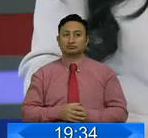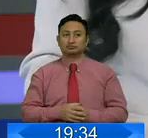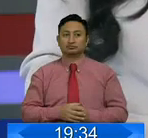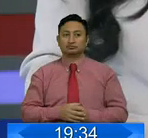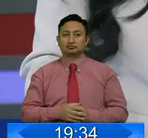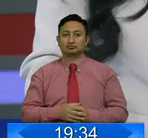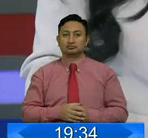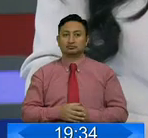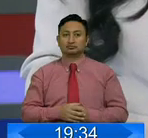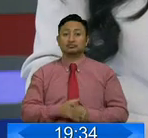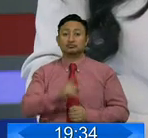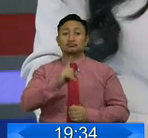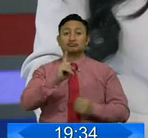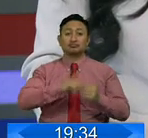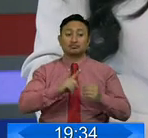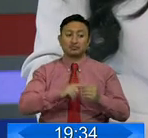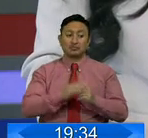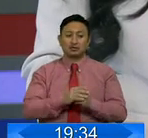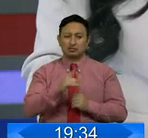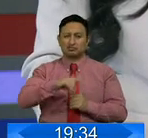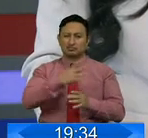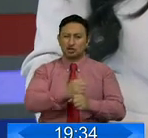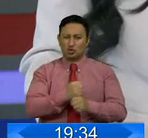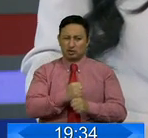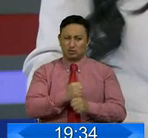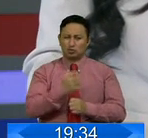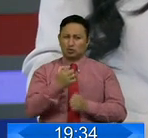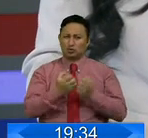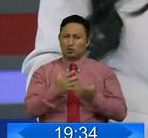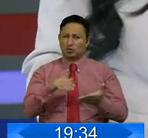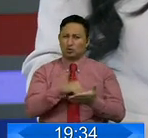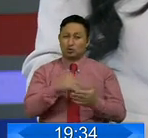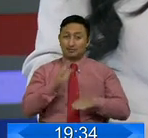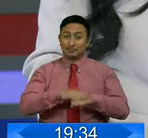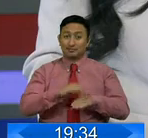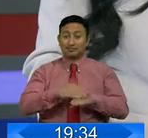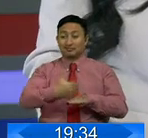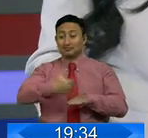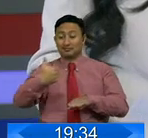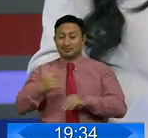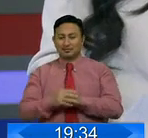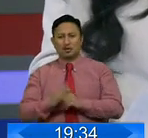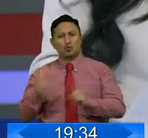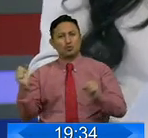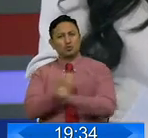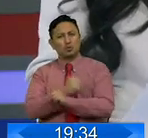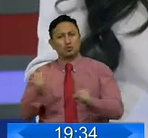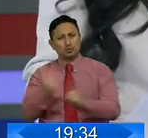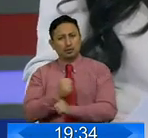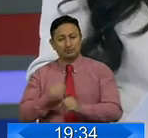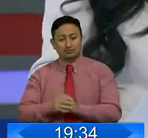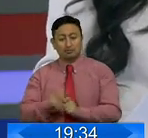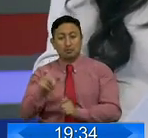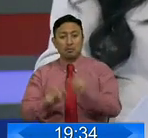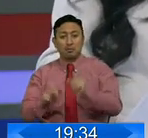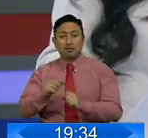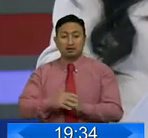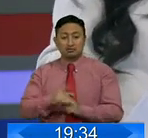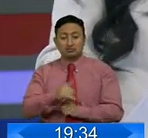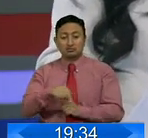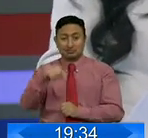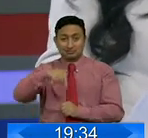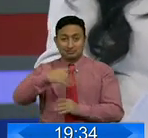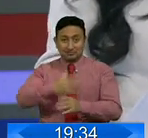La percepción de seguridad en Quito se ve afectada debido a los eventos violentos ocurridos en las últimas semanas. Gran parte de la ciudadanía